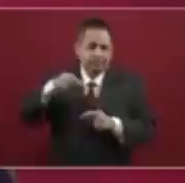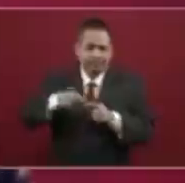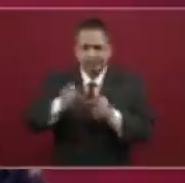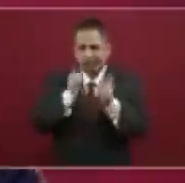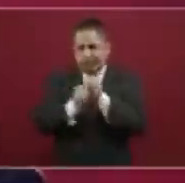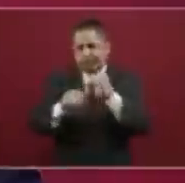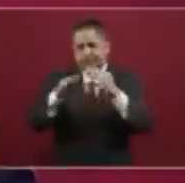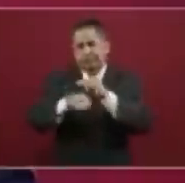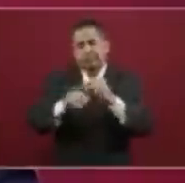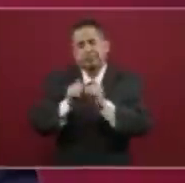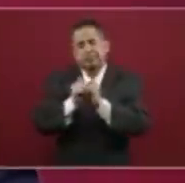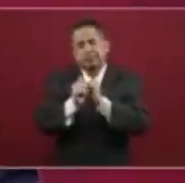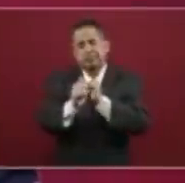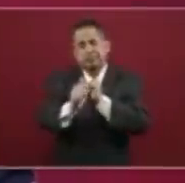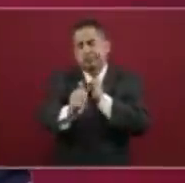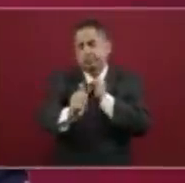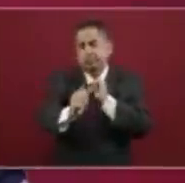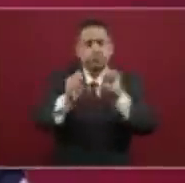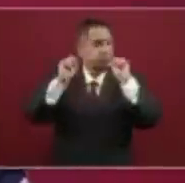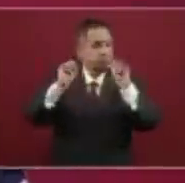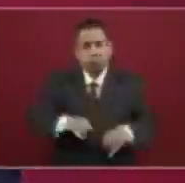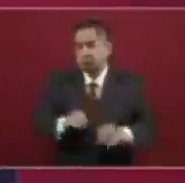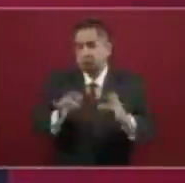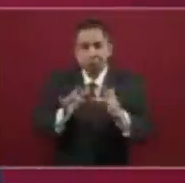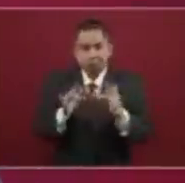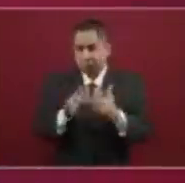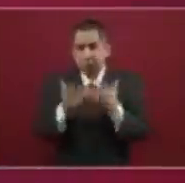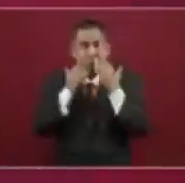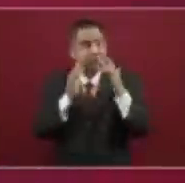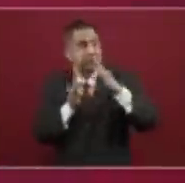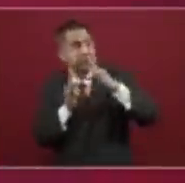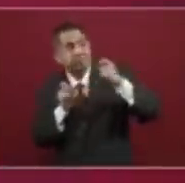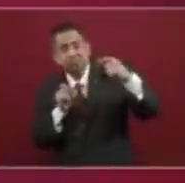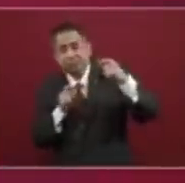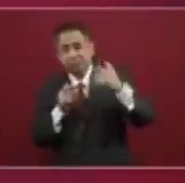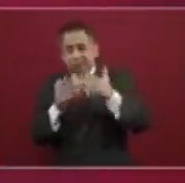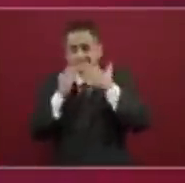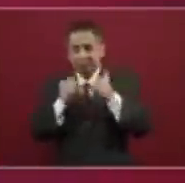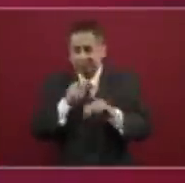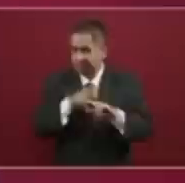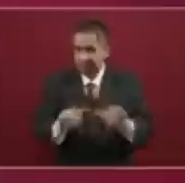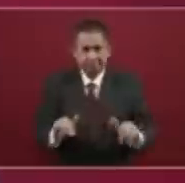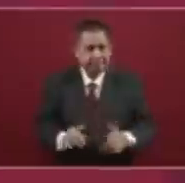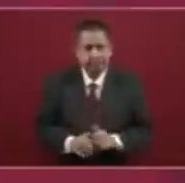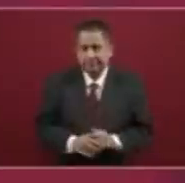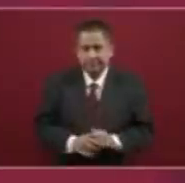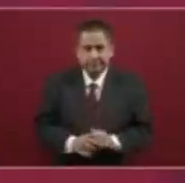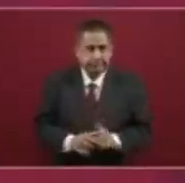carretera sin comunicación por internet.